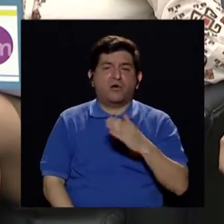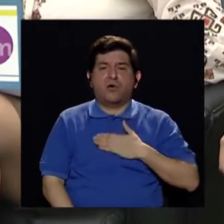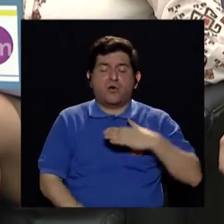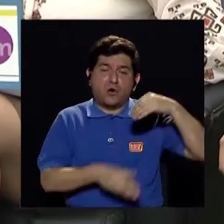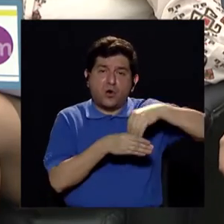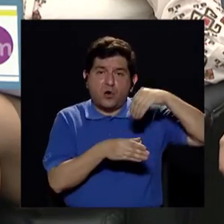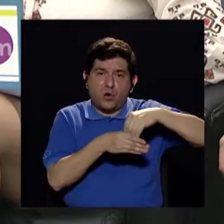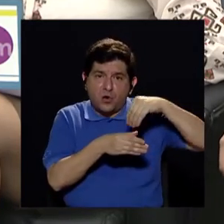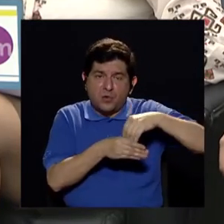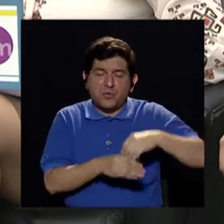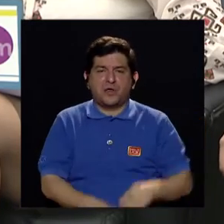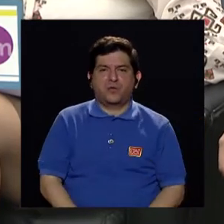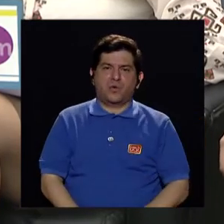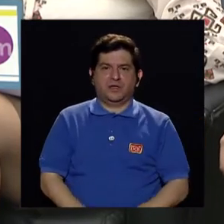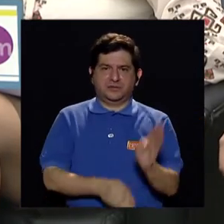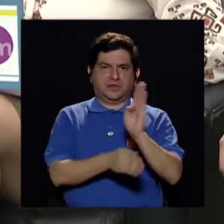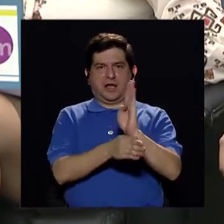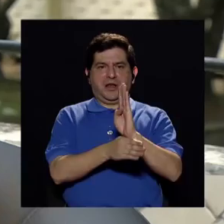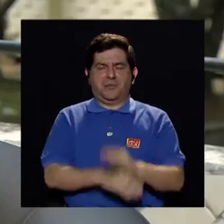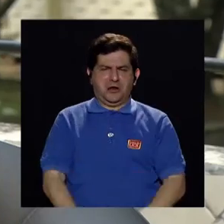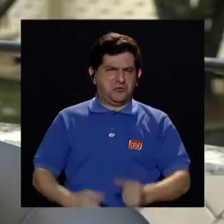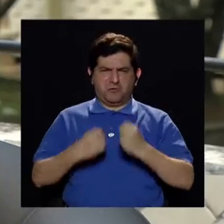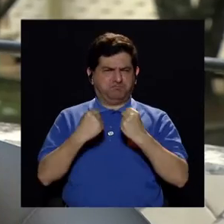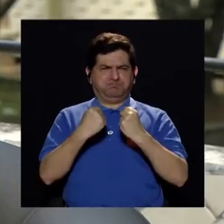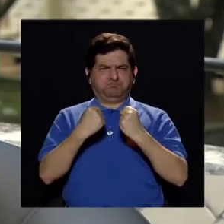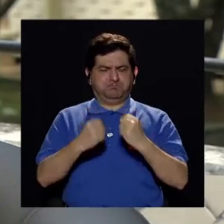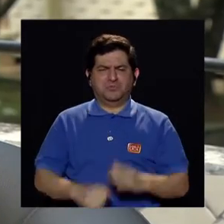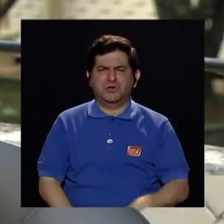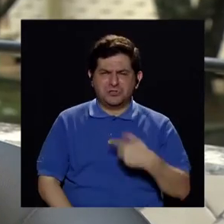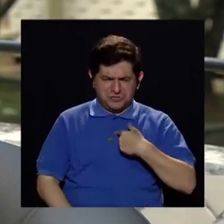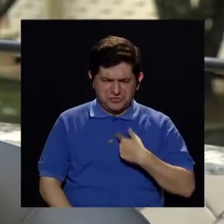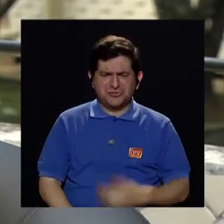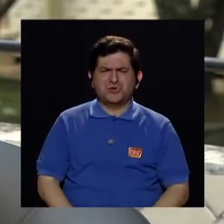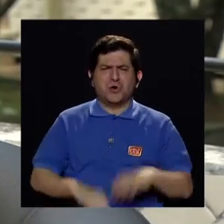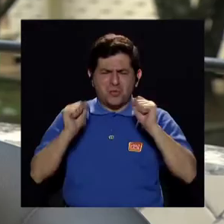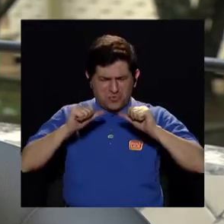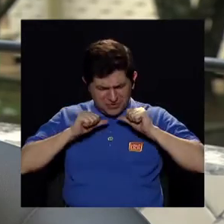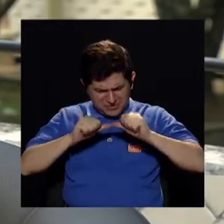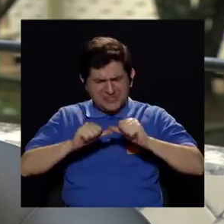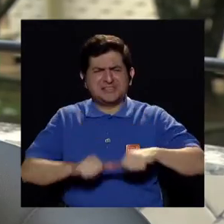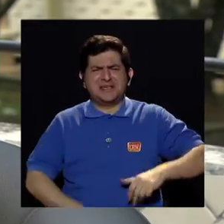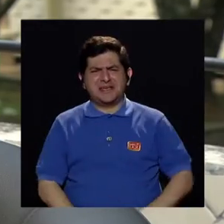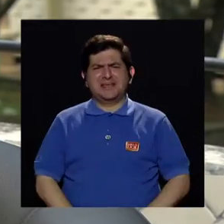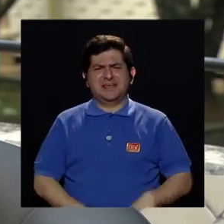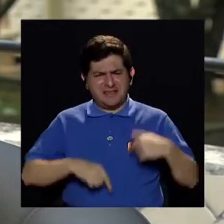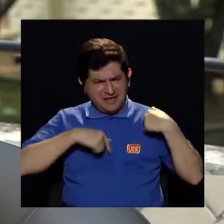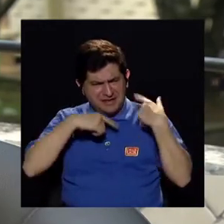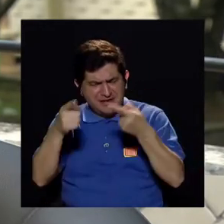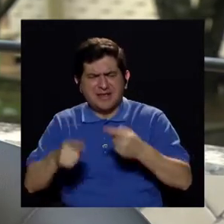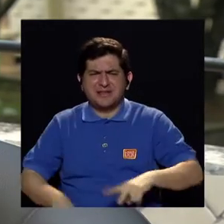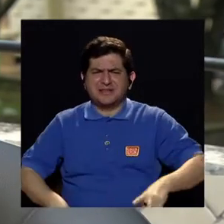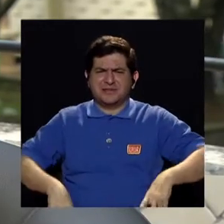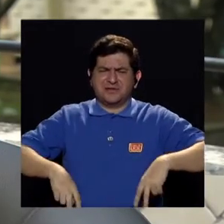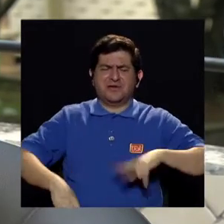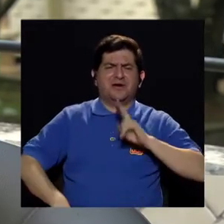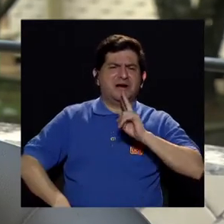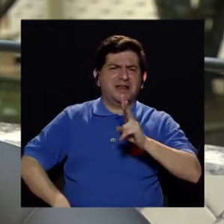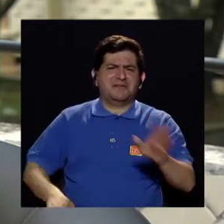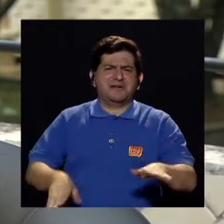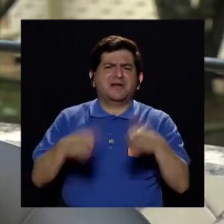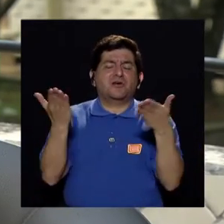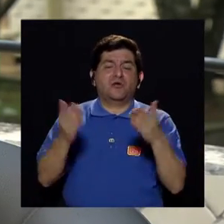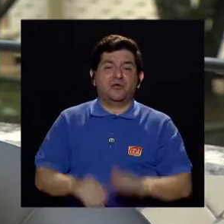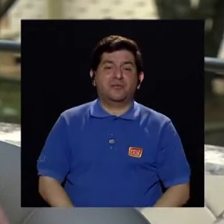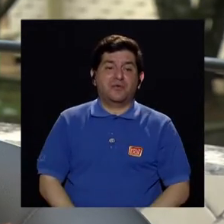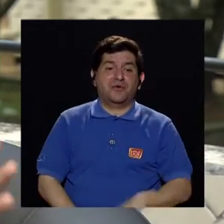mi cuenta bancaria no es la más robusta. ¿Cómo despierto esa valentía para empezar a caminar esa verdad? Y la última parte